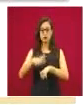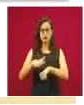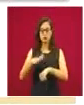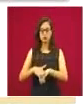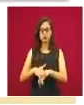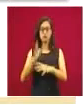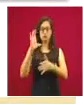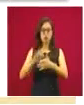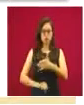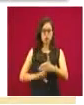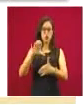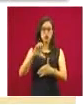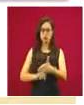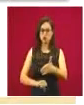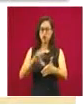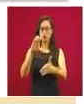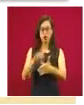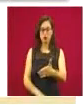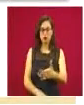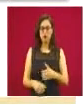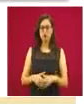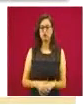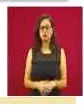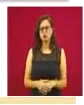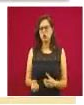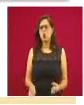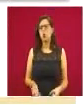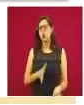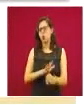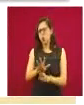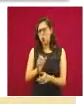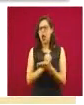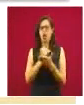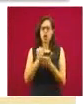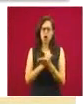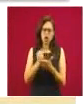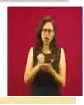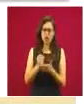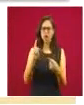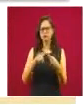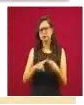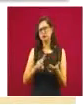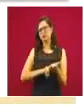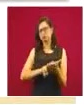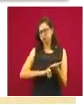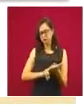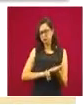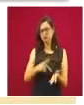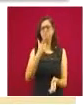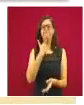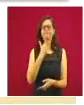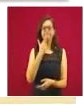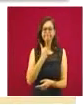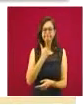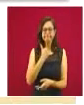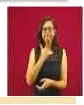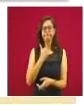decir, ahí va a aparecer el tipo de crédito que pediste, ordinario, rojo